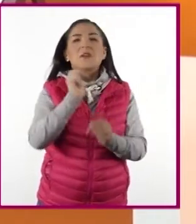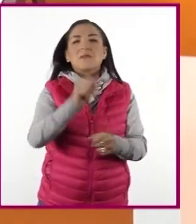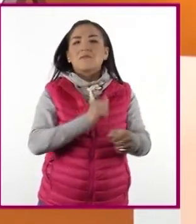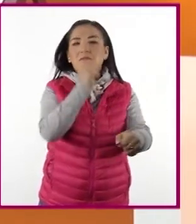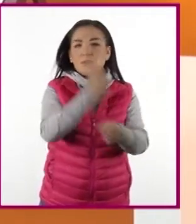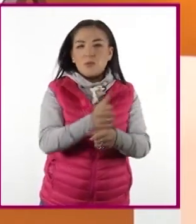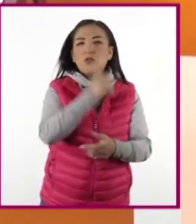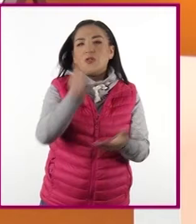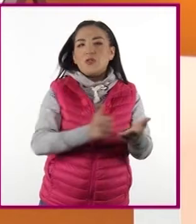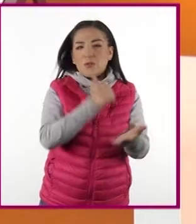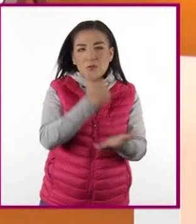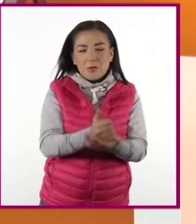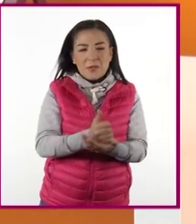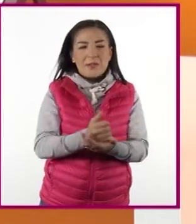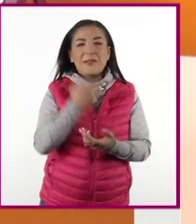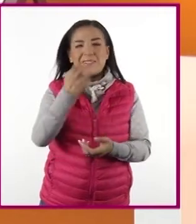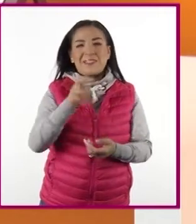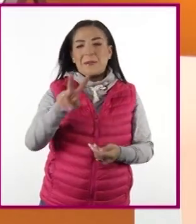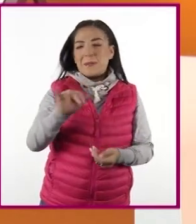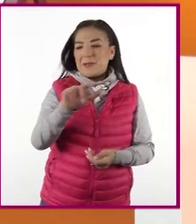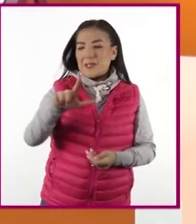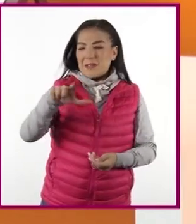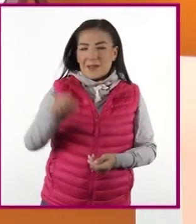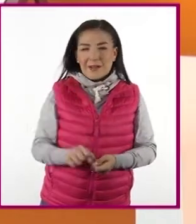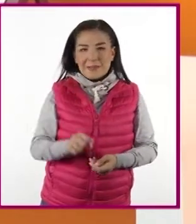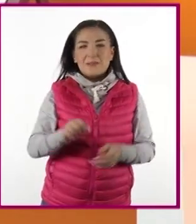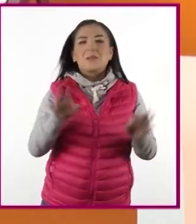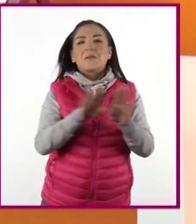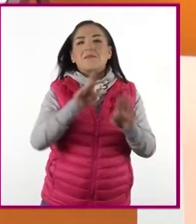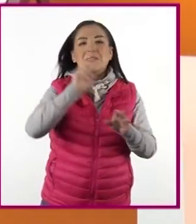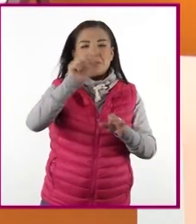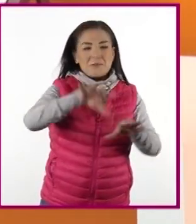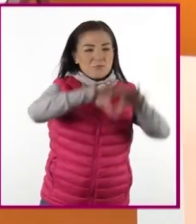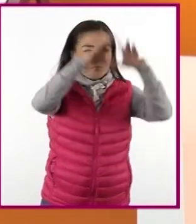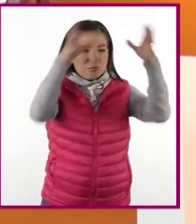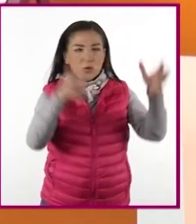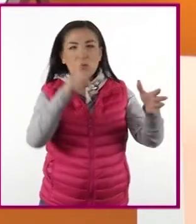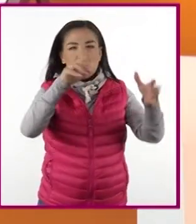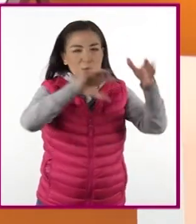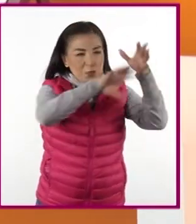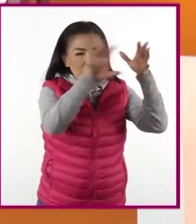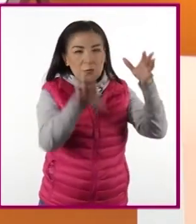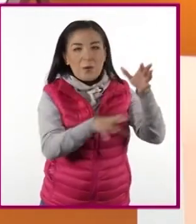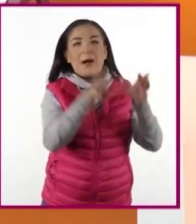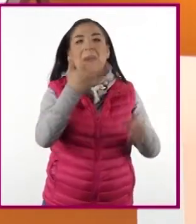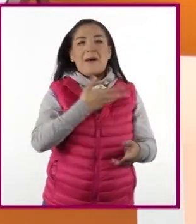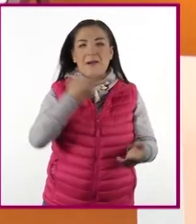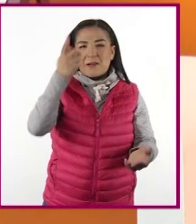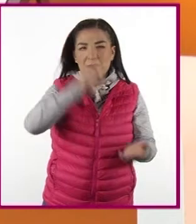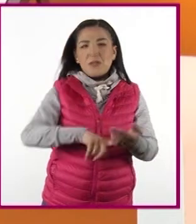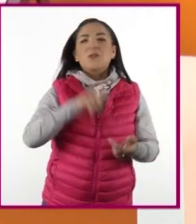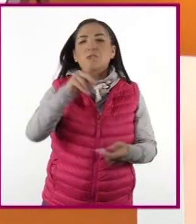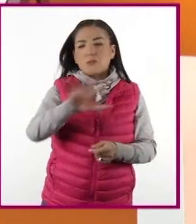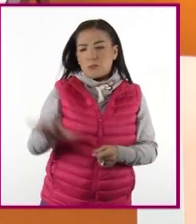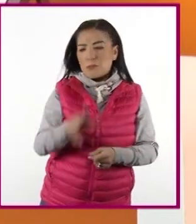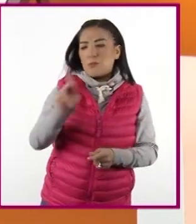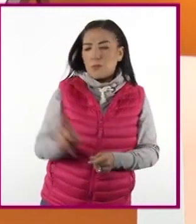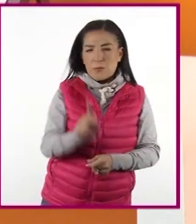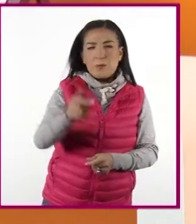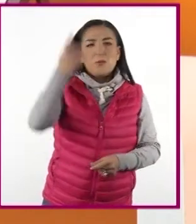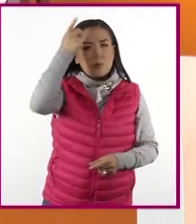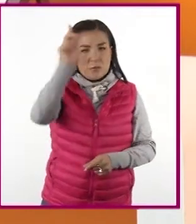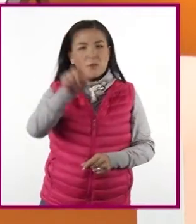ciudades, villas y reales de minas, aunque tenían propiedades rurales. Se relacionaba con el centro de